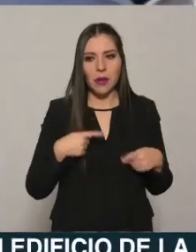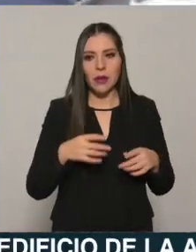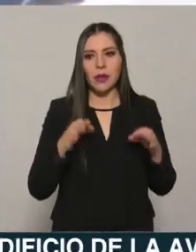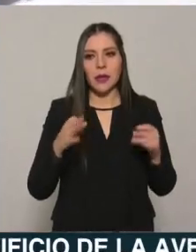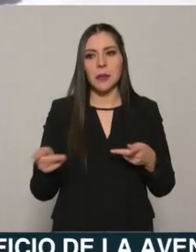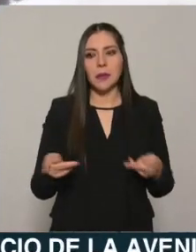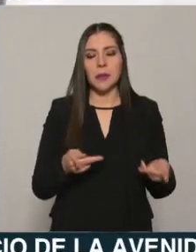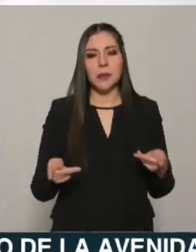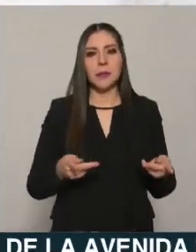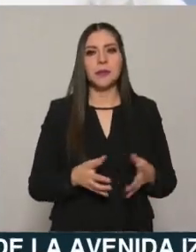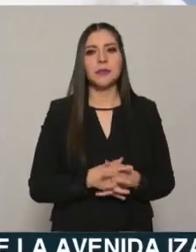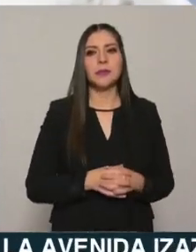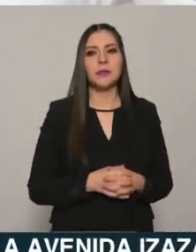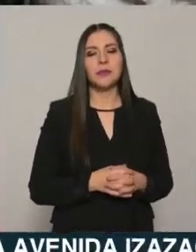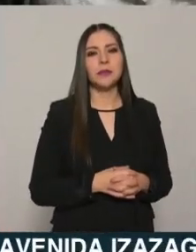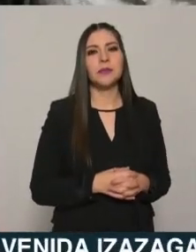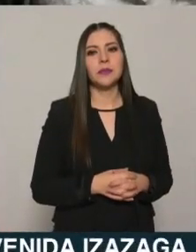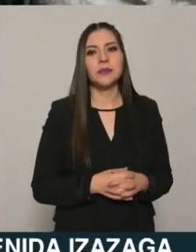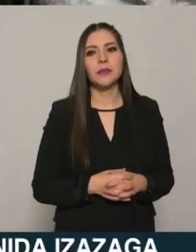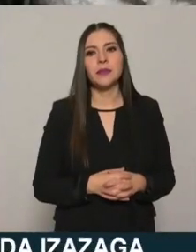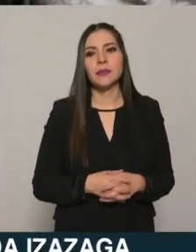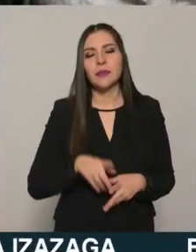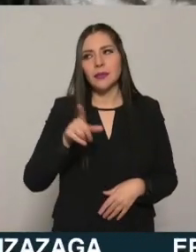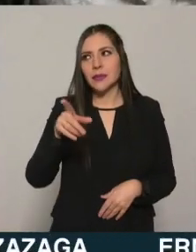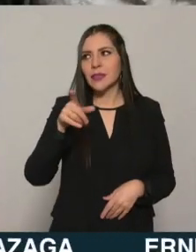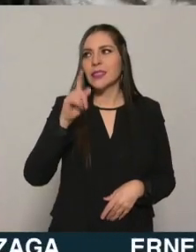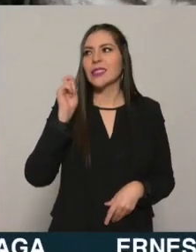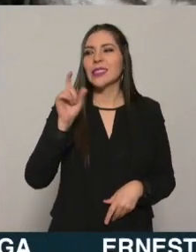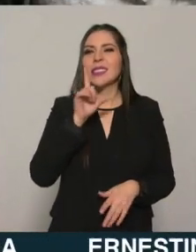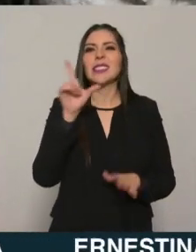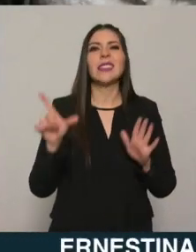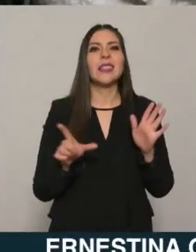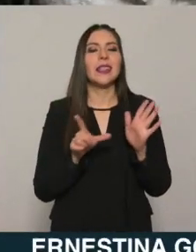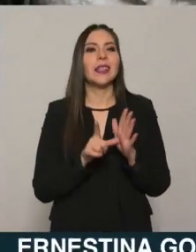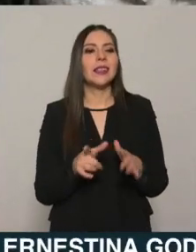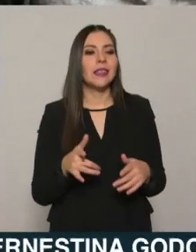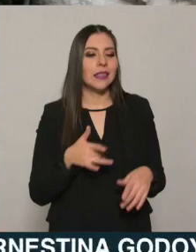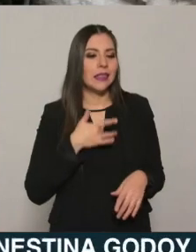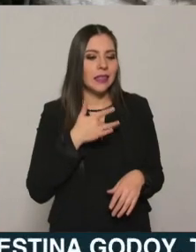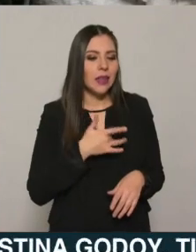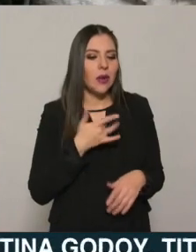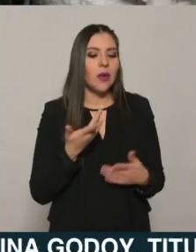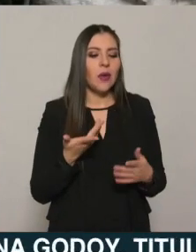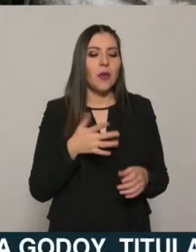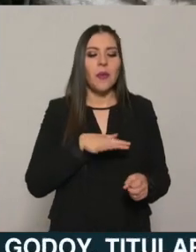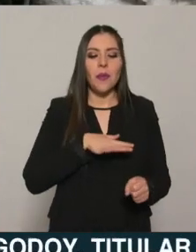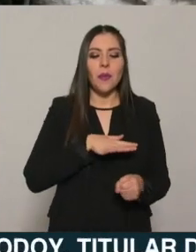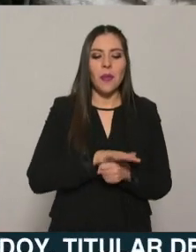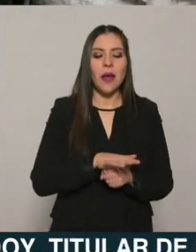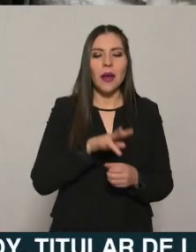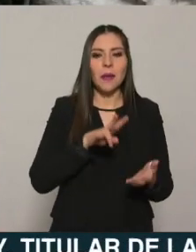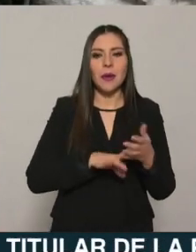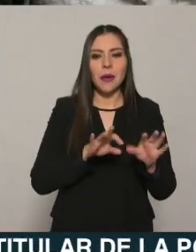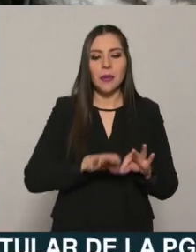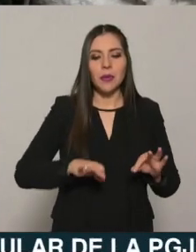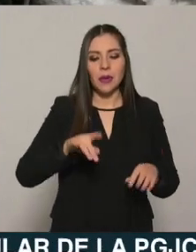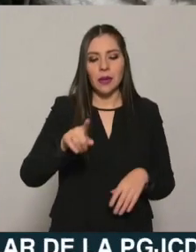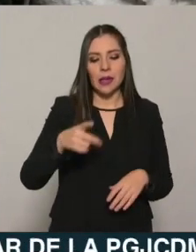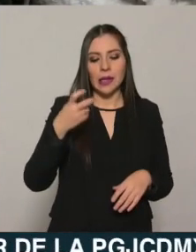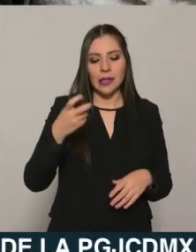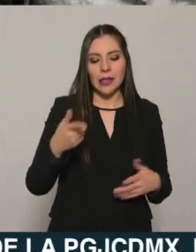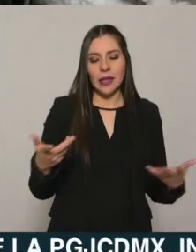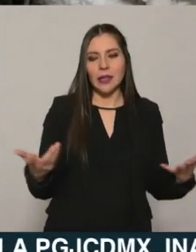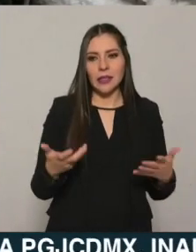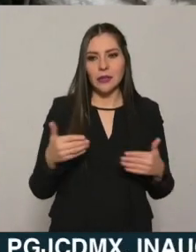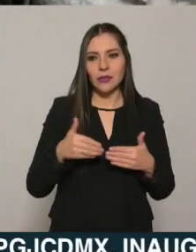preparado. ¿Y qué aprendizaje te dejó y qué enseñanzas o cómo te dejó marcado esta, pues se puede decir, travesía